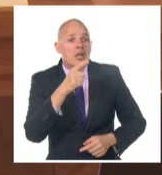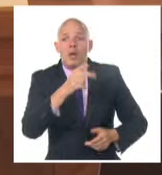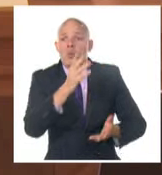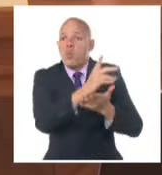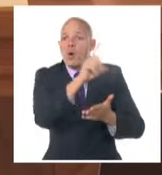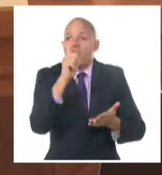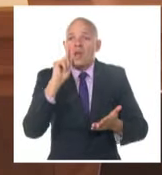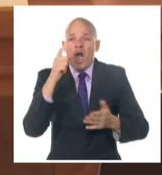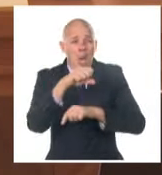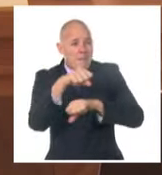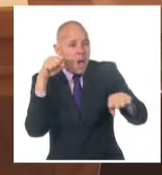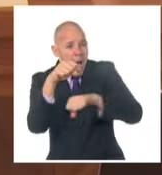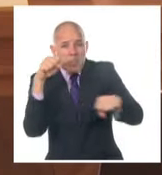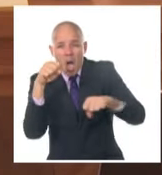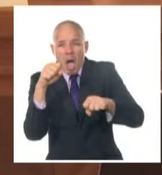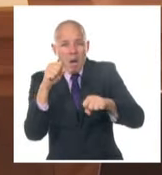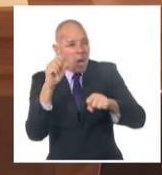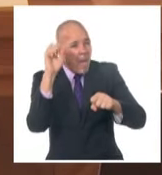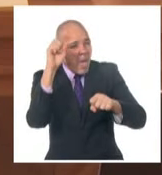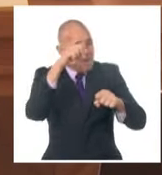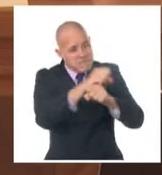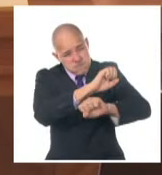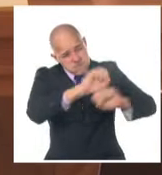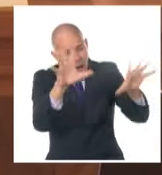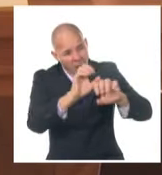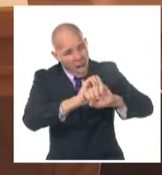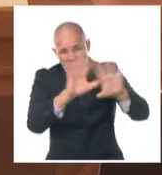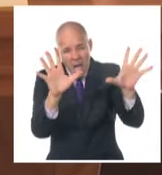al agua y alimentos?